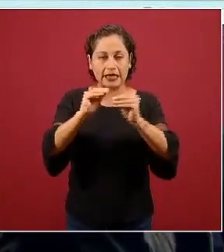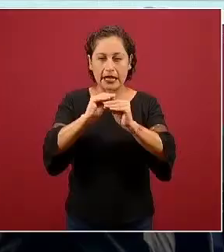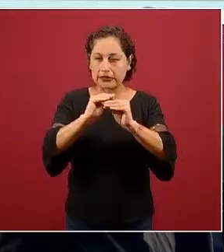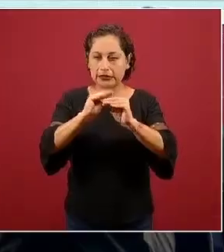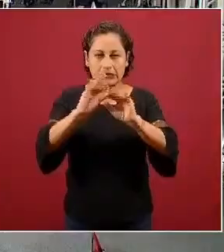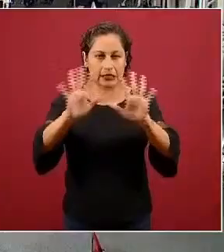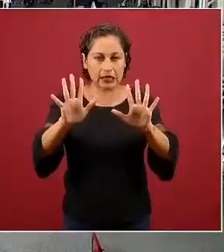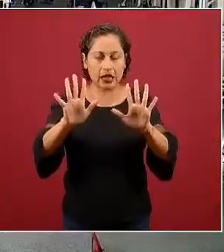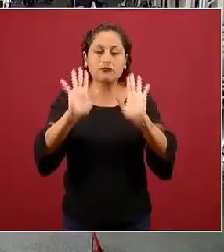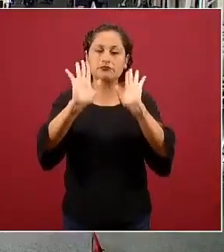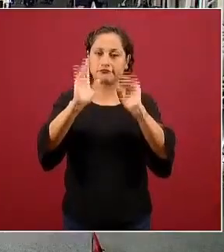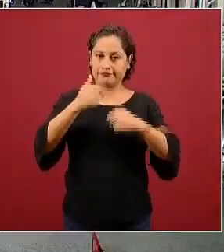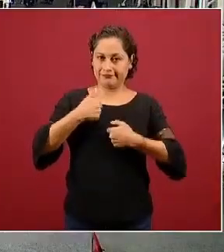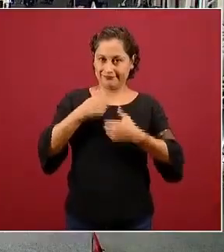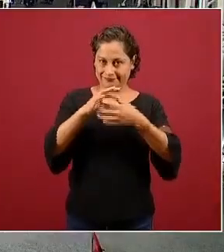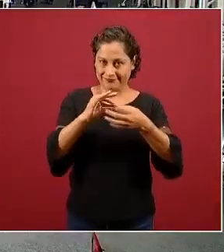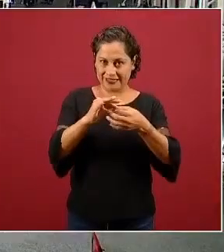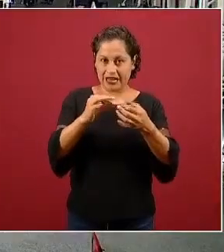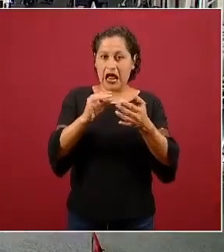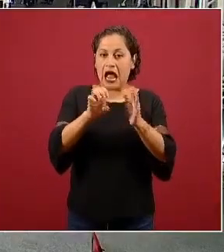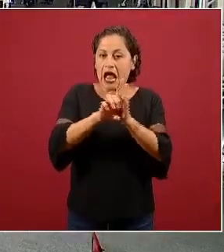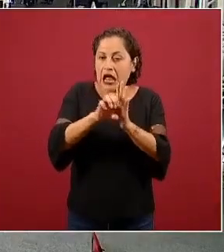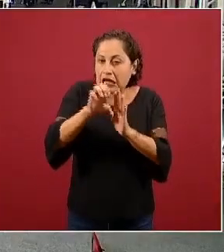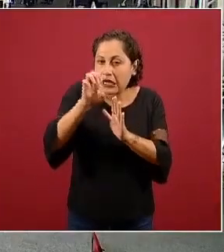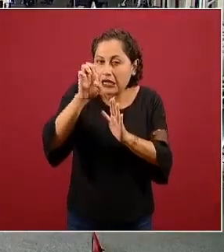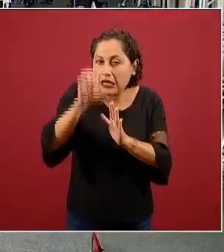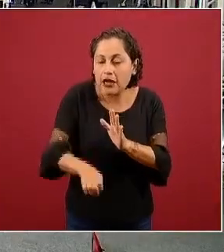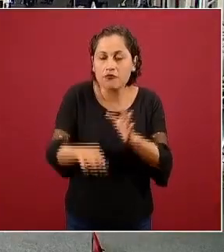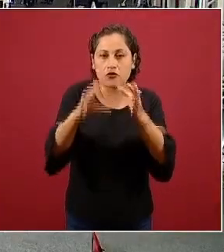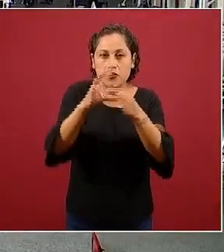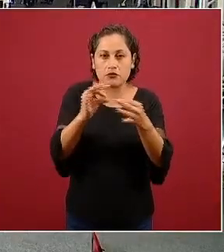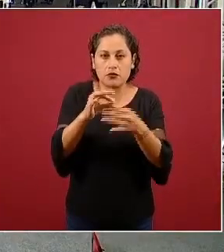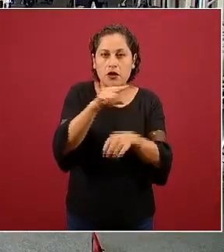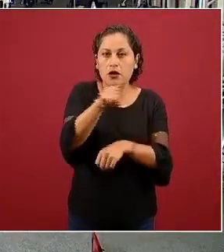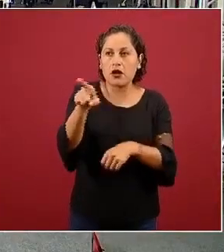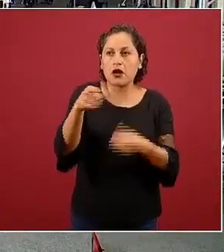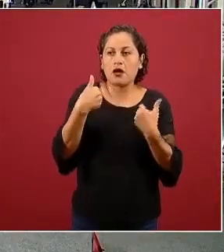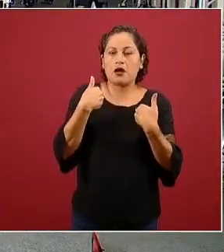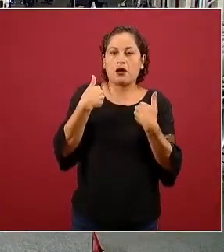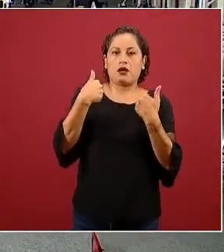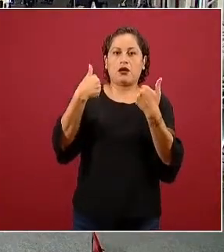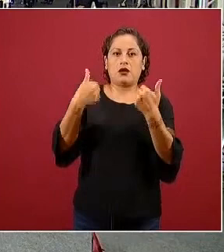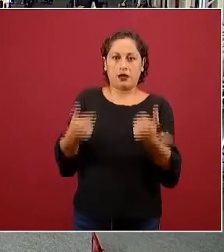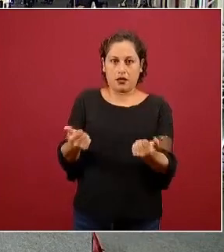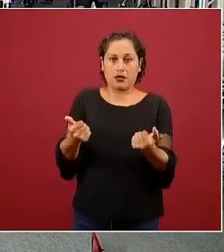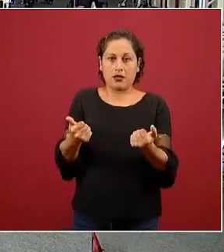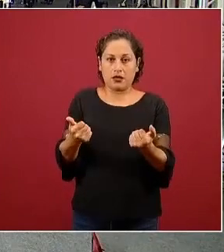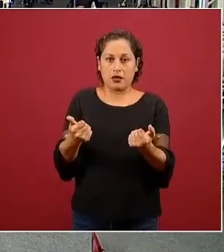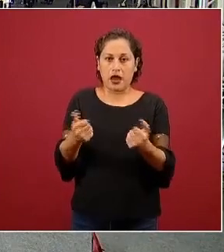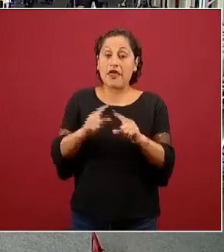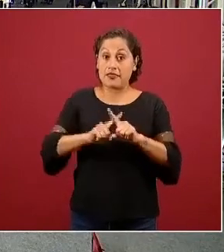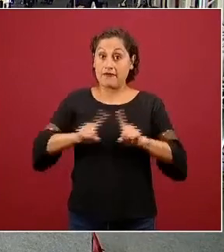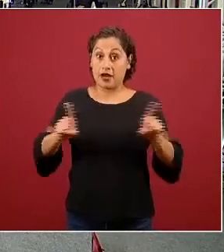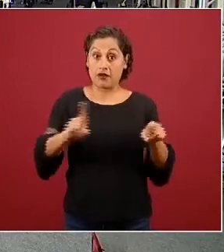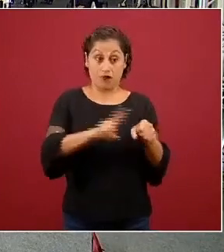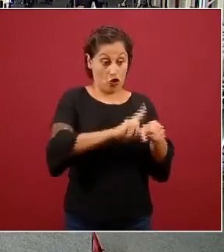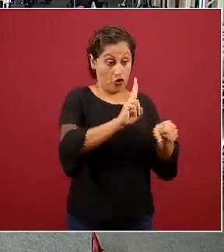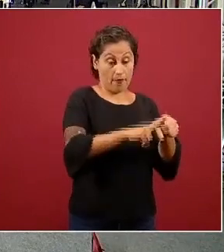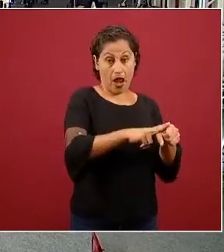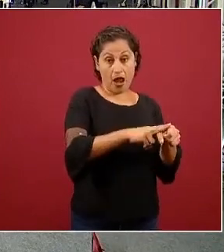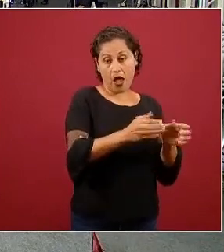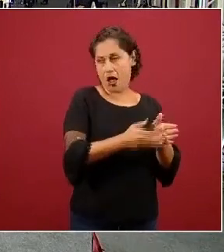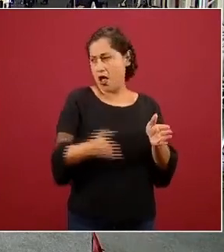un ejemplo que considero que nos puede ayudar a diferenciar lo que es normal de lo que ya no es